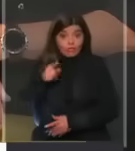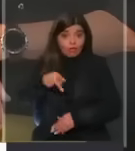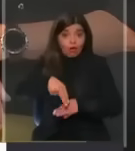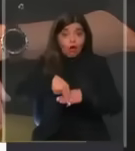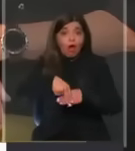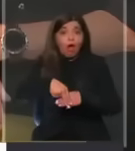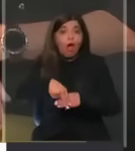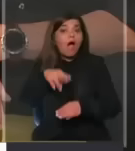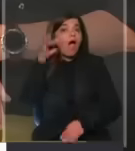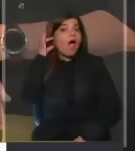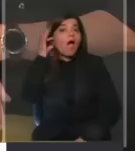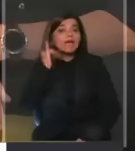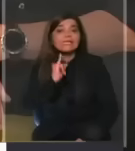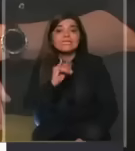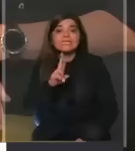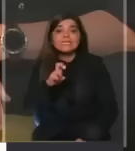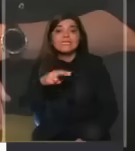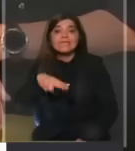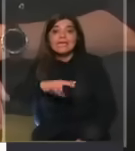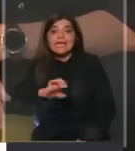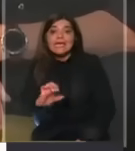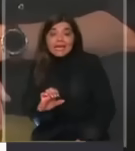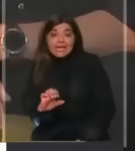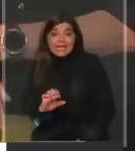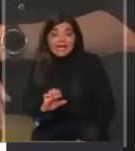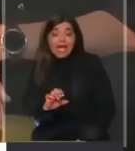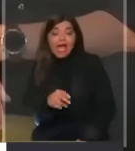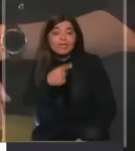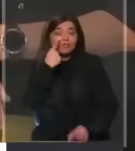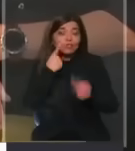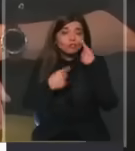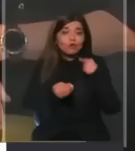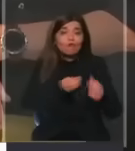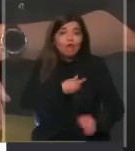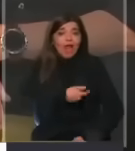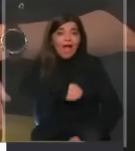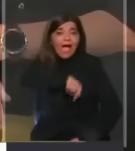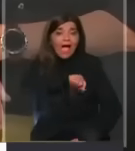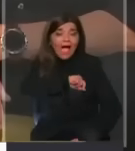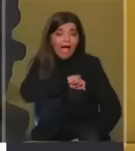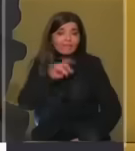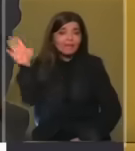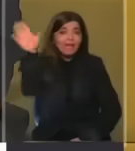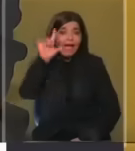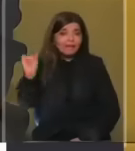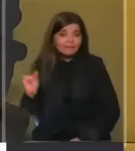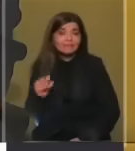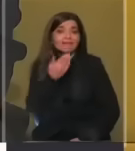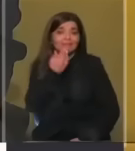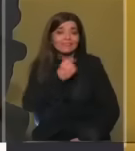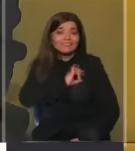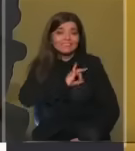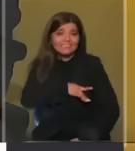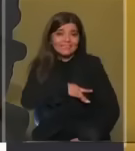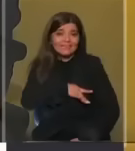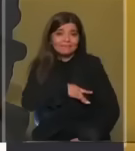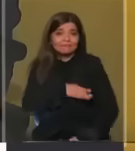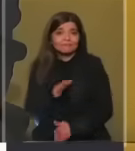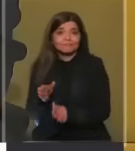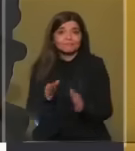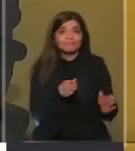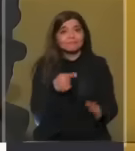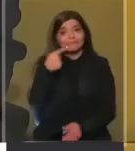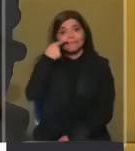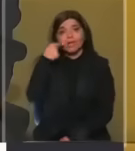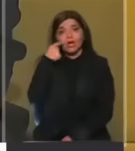Irene, no solamente lo llora África, lo llora España, también lo está llorando Chile. Es una experiencia que cambia, que